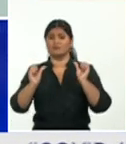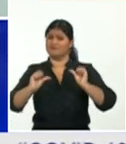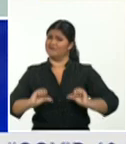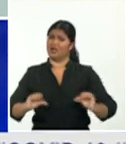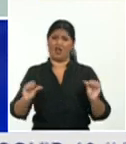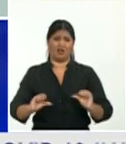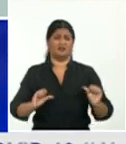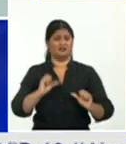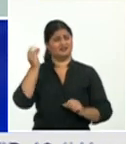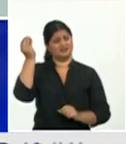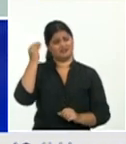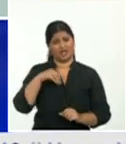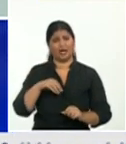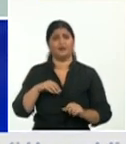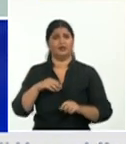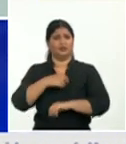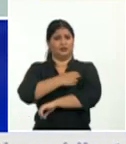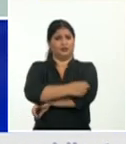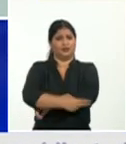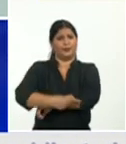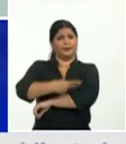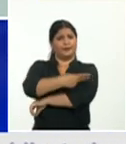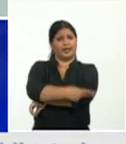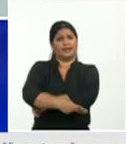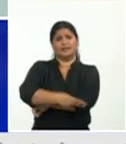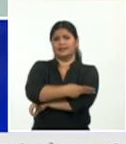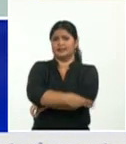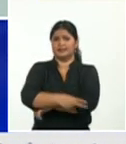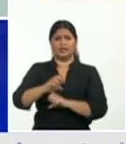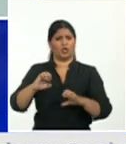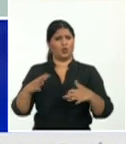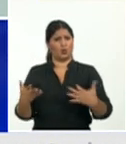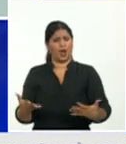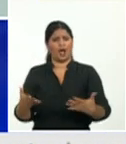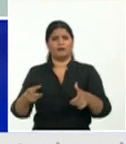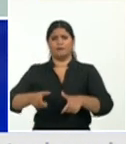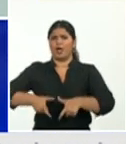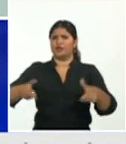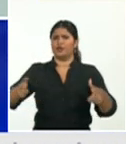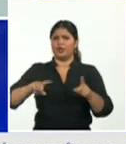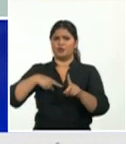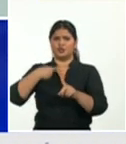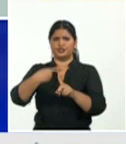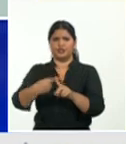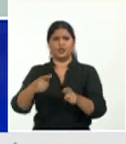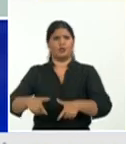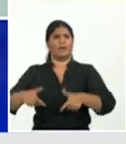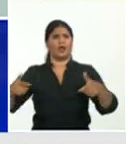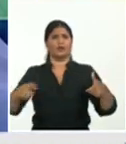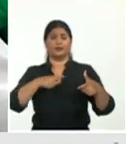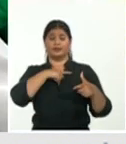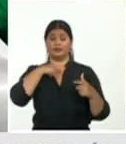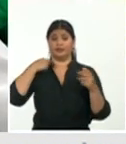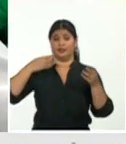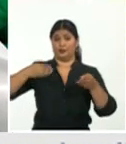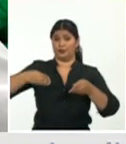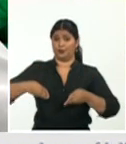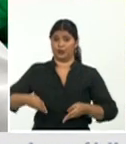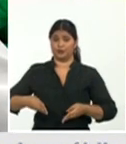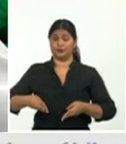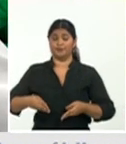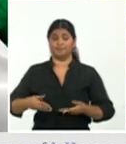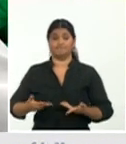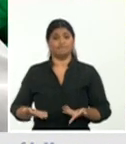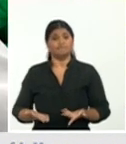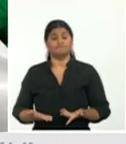información de lo complejo que está resultando el control de la enfermedad, a pesar de